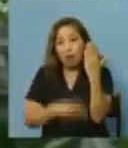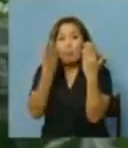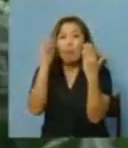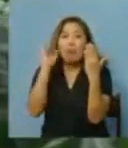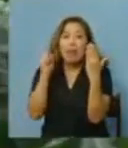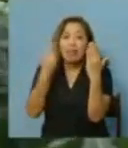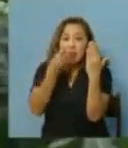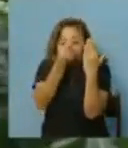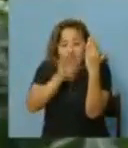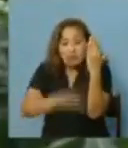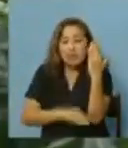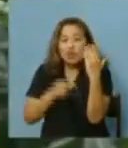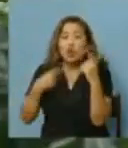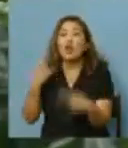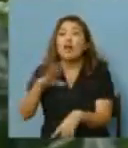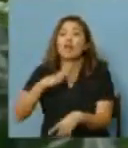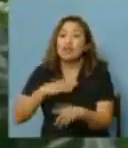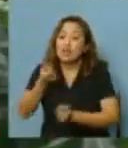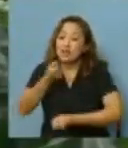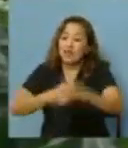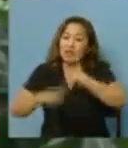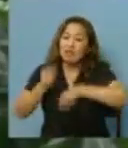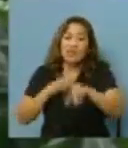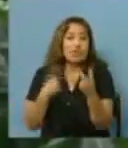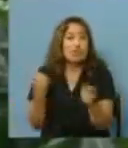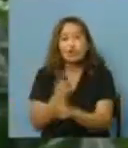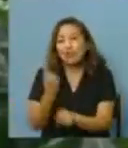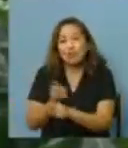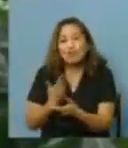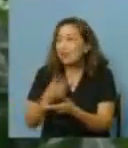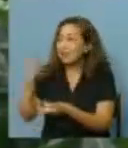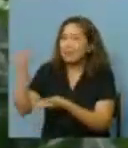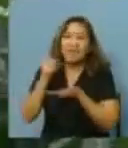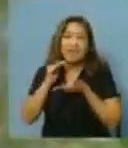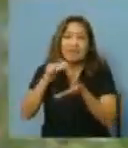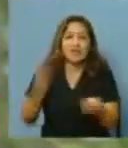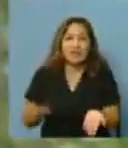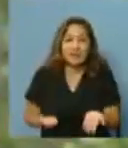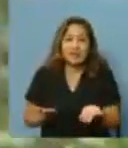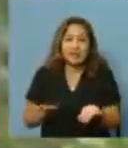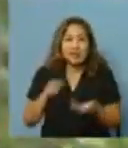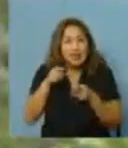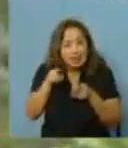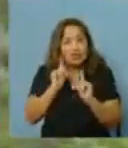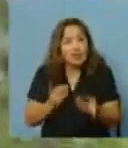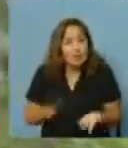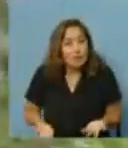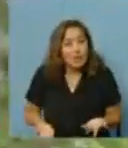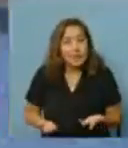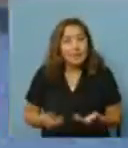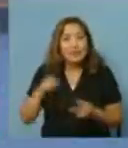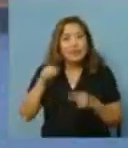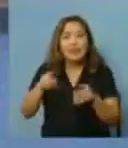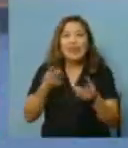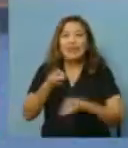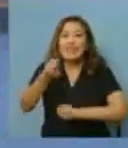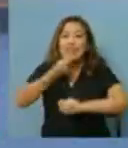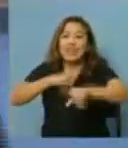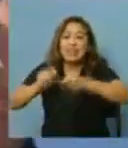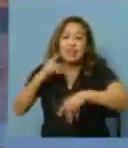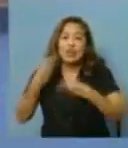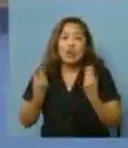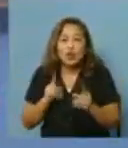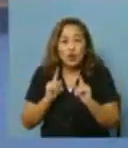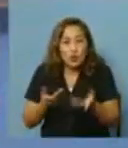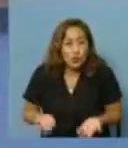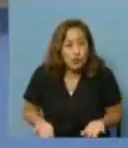tuvimos las condiciones no ciertas de comercialización que puede ser un crédito no es solamente un crédito las condiciones de comercialización y